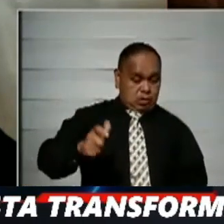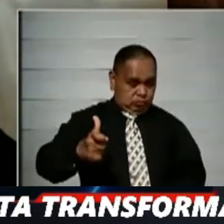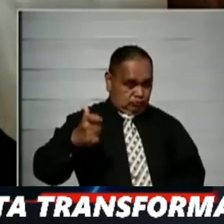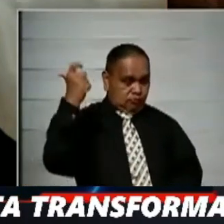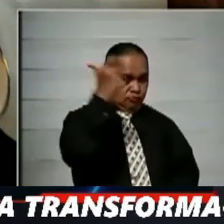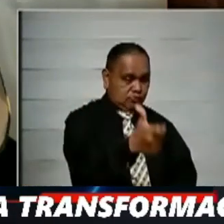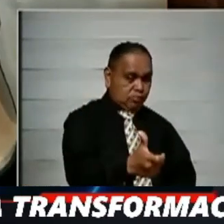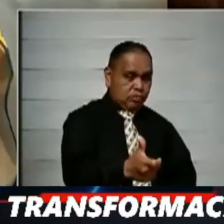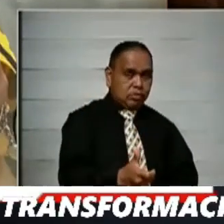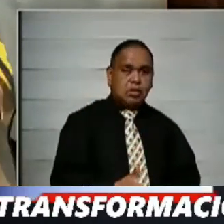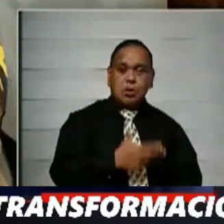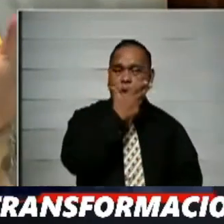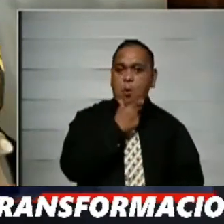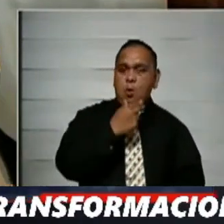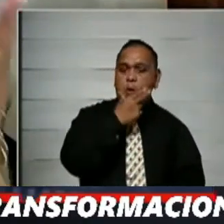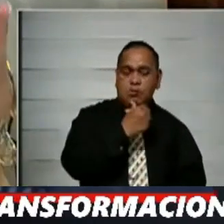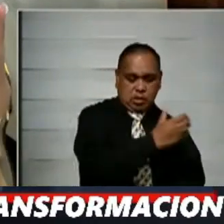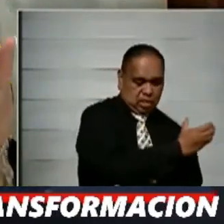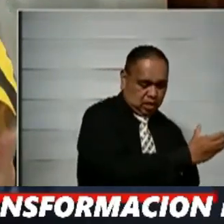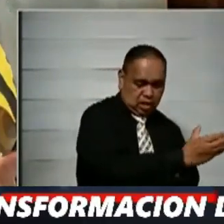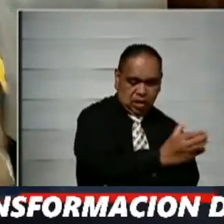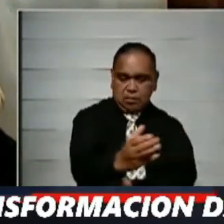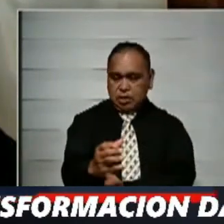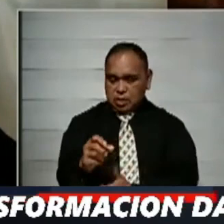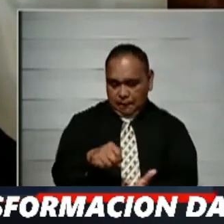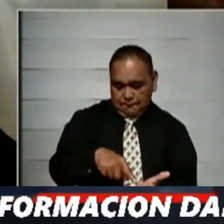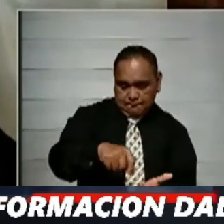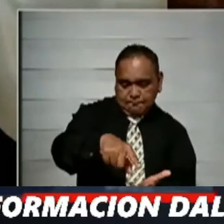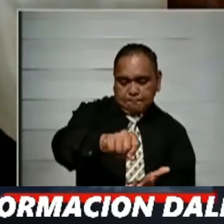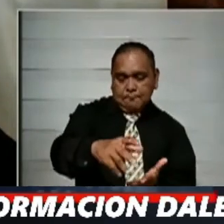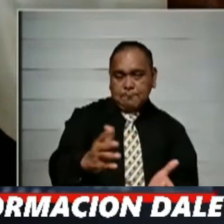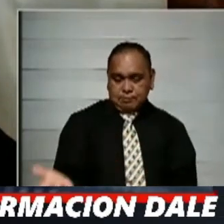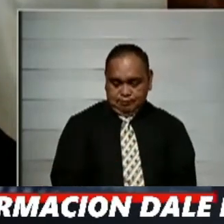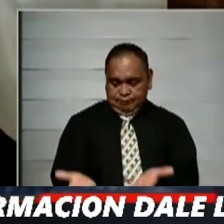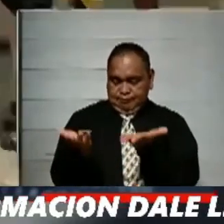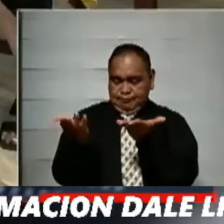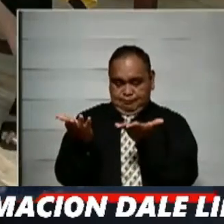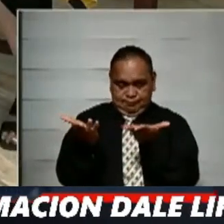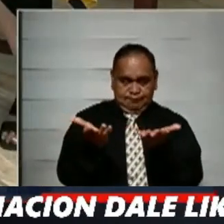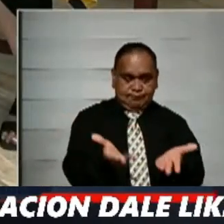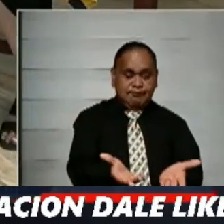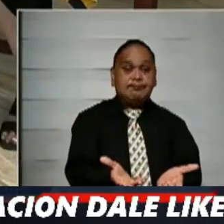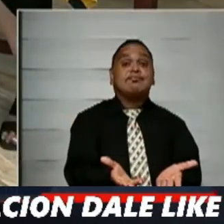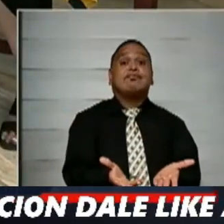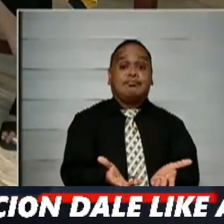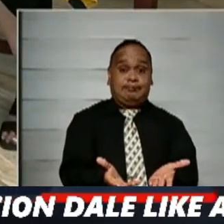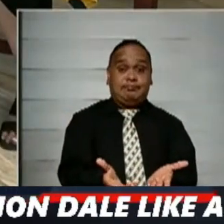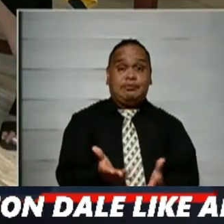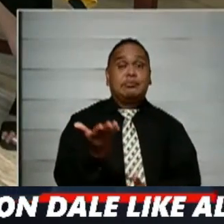para estimular sus siembras, sus cosechas, se las da a ellos para la, porque hizo este